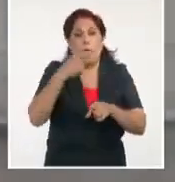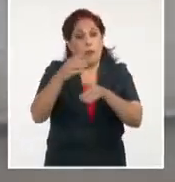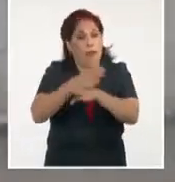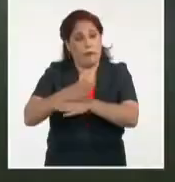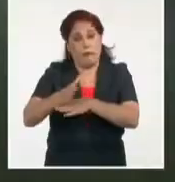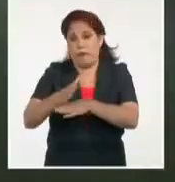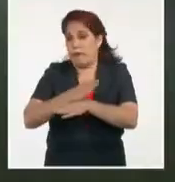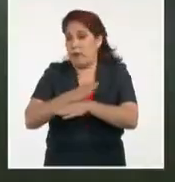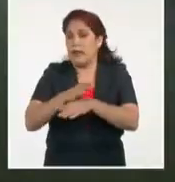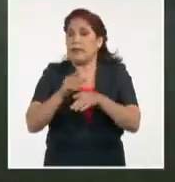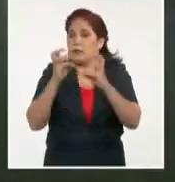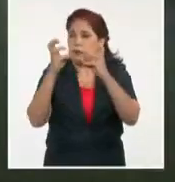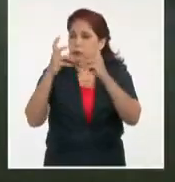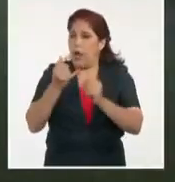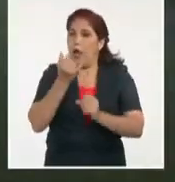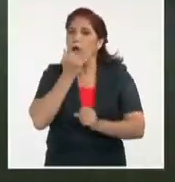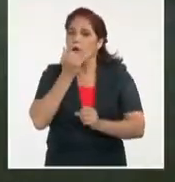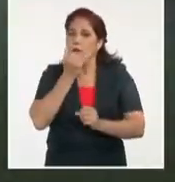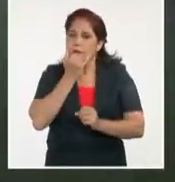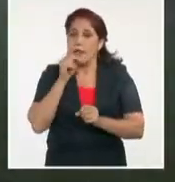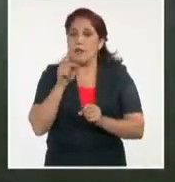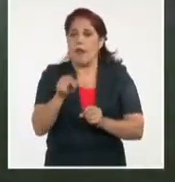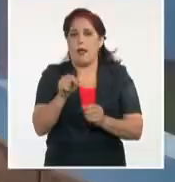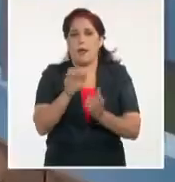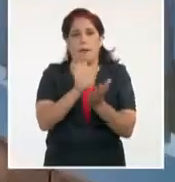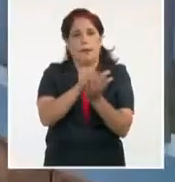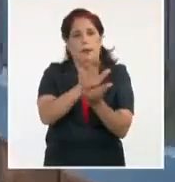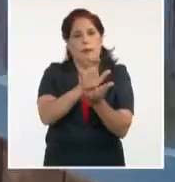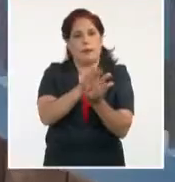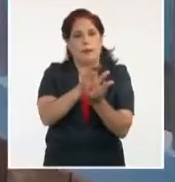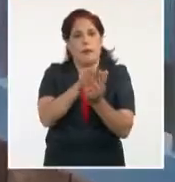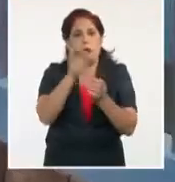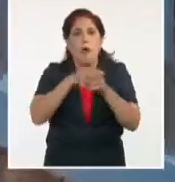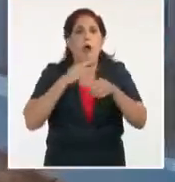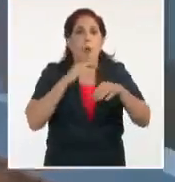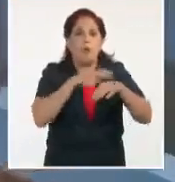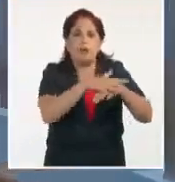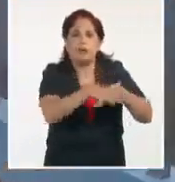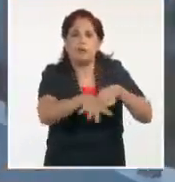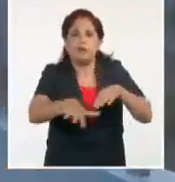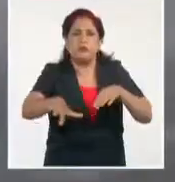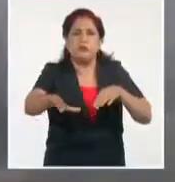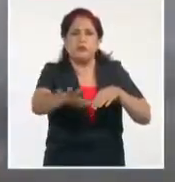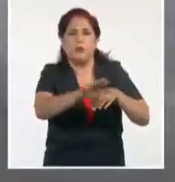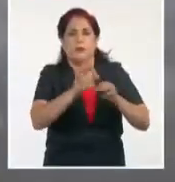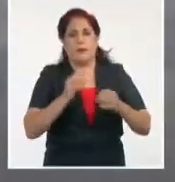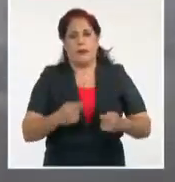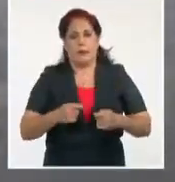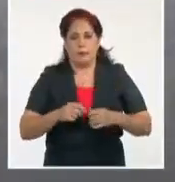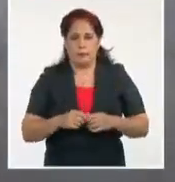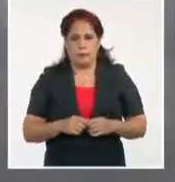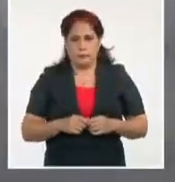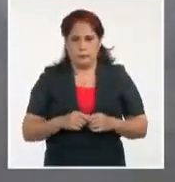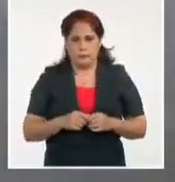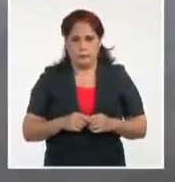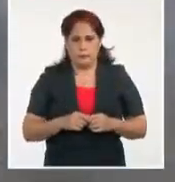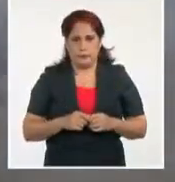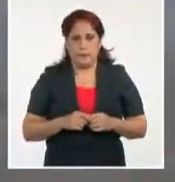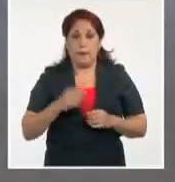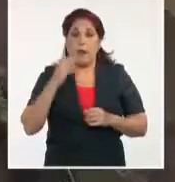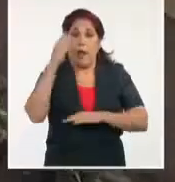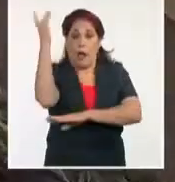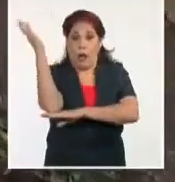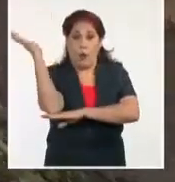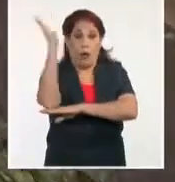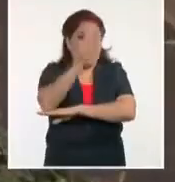y se calculan las afectaciones en ese sentido a partir del escurrimiento de la zona central y sur de la provincia. Ramas de árboles caídas